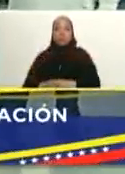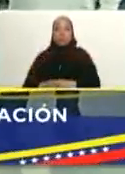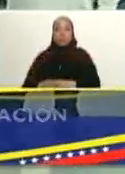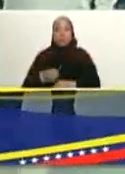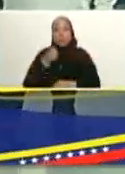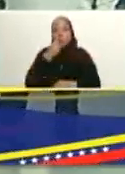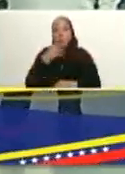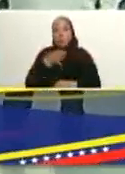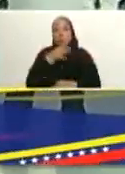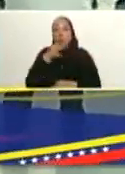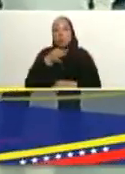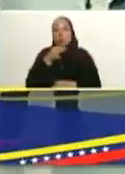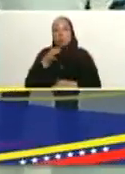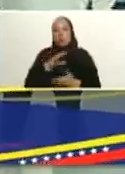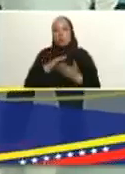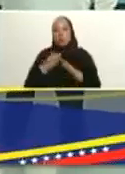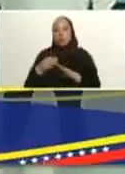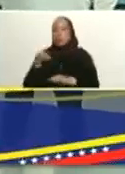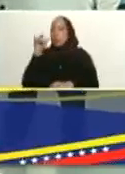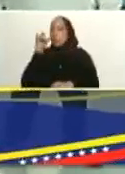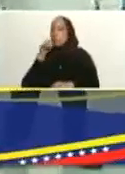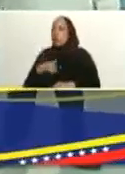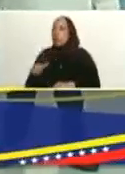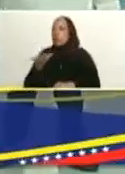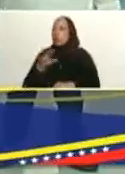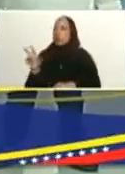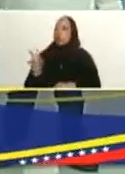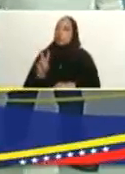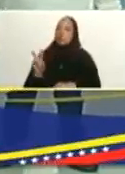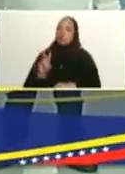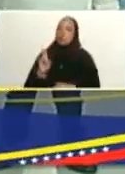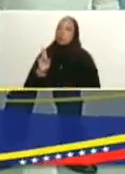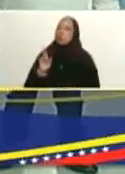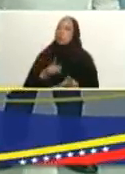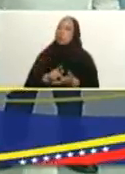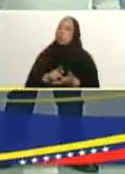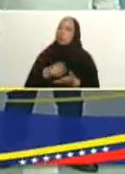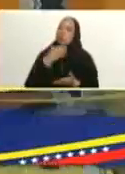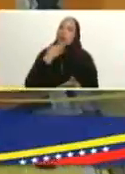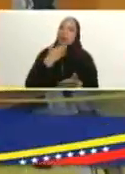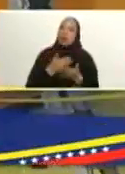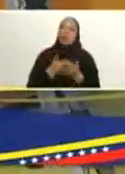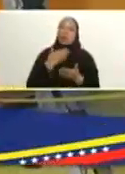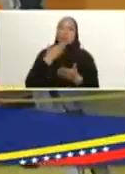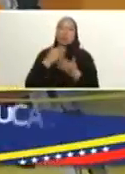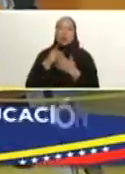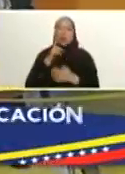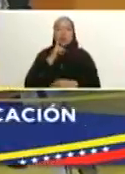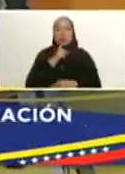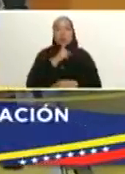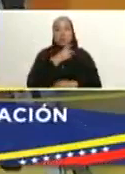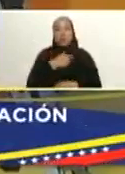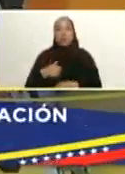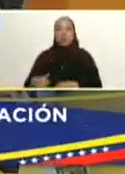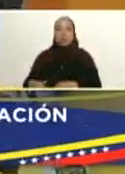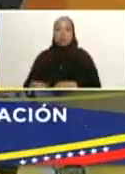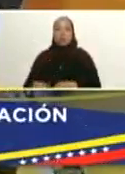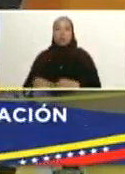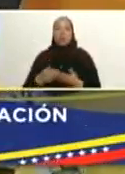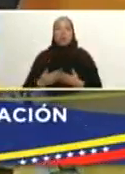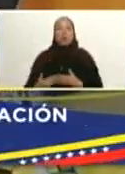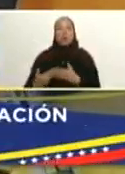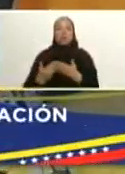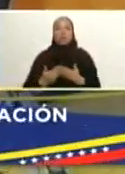mi presidente, y todo el pueblo de Venezuela. Presidente, quiero agradecer en nombre de mi personal, de mis